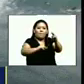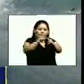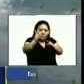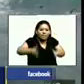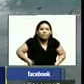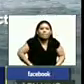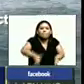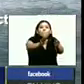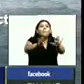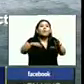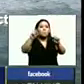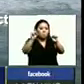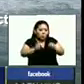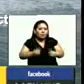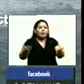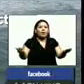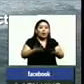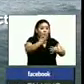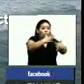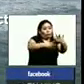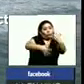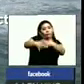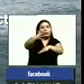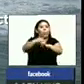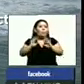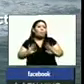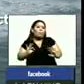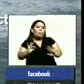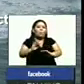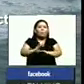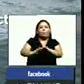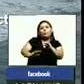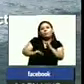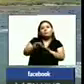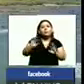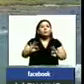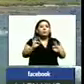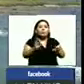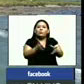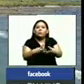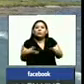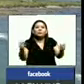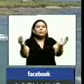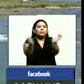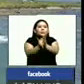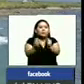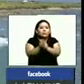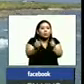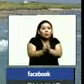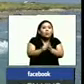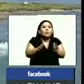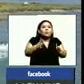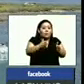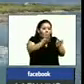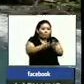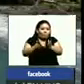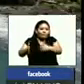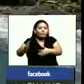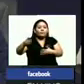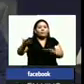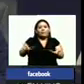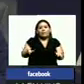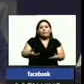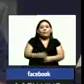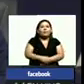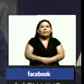Para que la movilidad De la zona costera Sea más cómoda Además Solucionar dificultades Con la distribución De servicios básicos